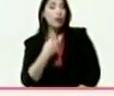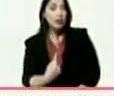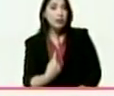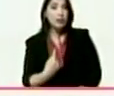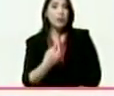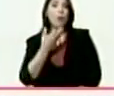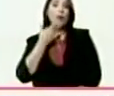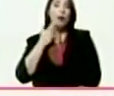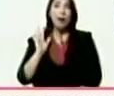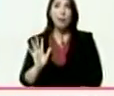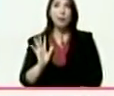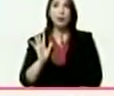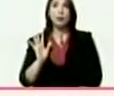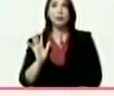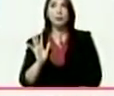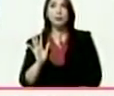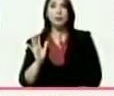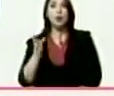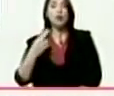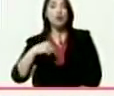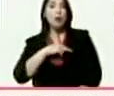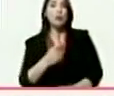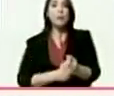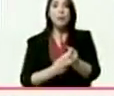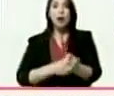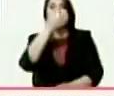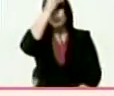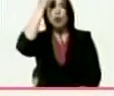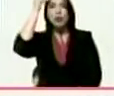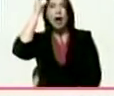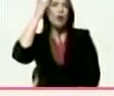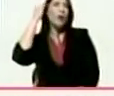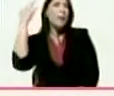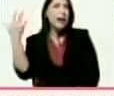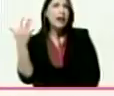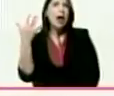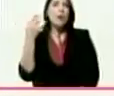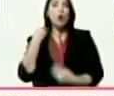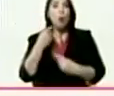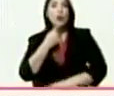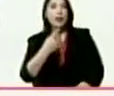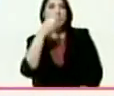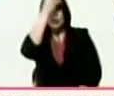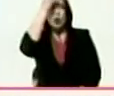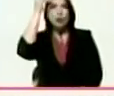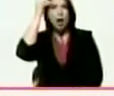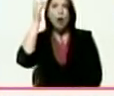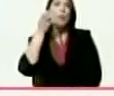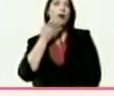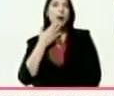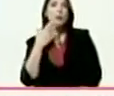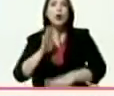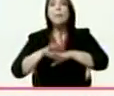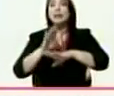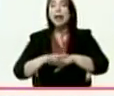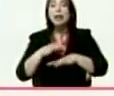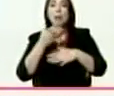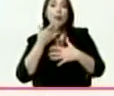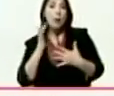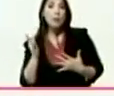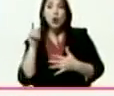el compañero, el hermano Diosdado Cabello. Imaginemos en un ejercicio de pesadilla qué ocurriría si esta